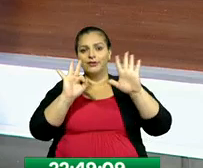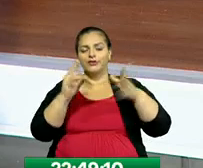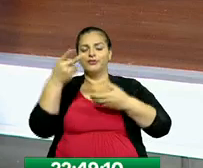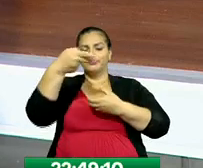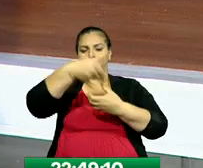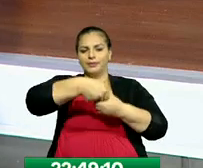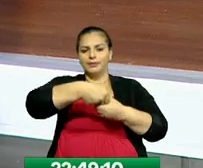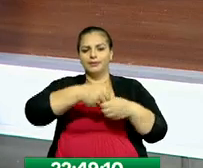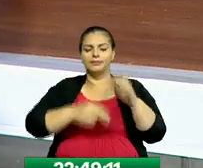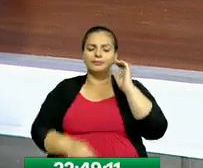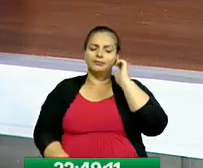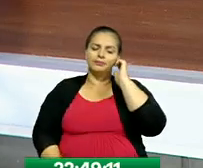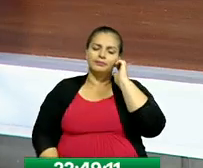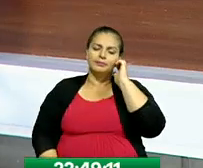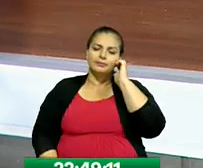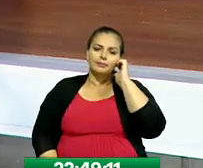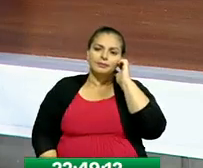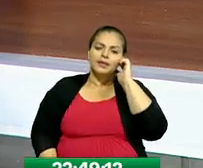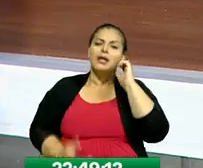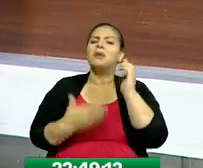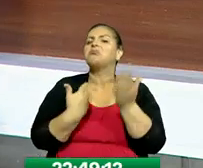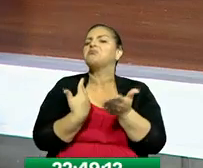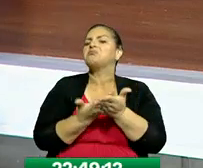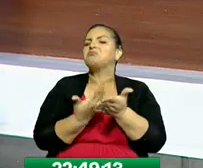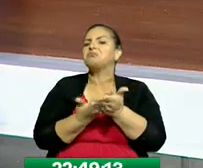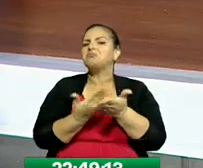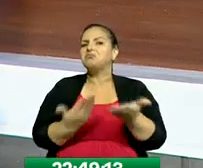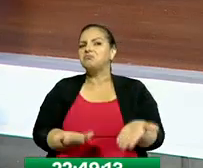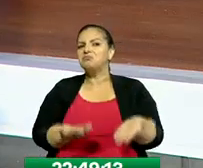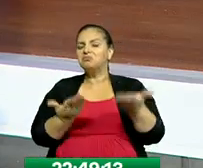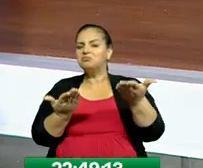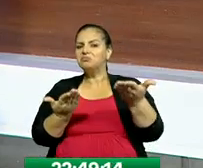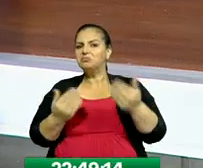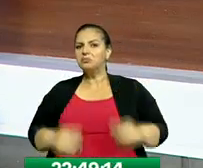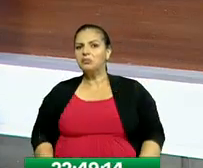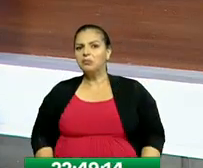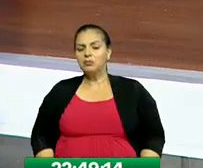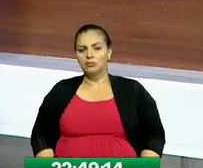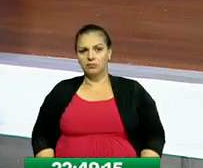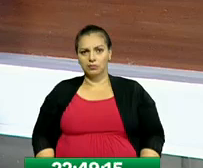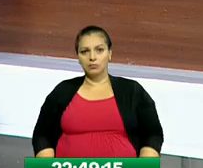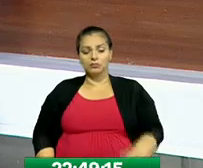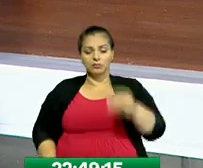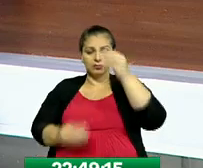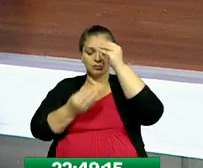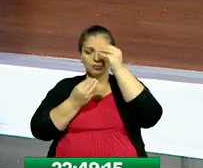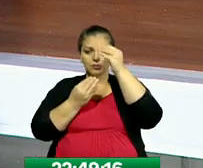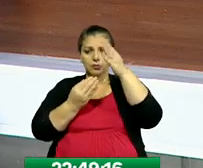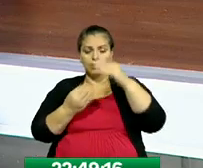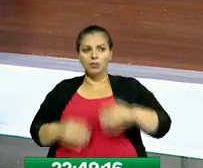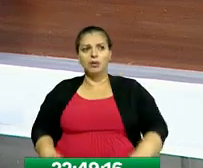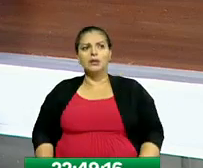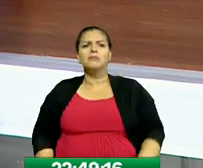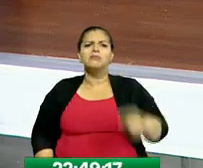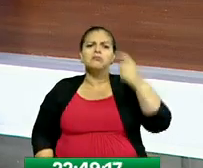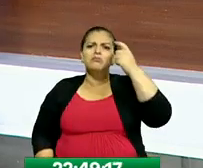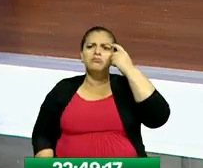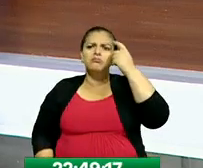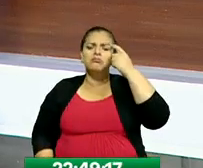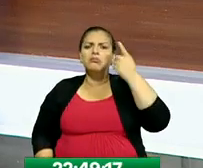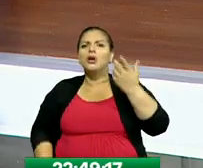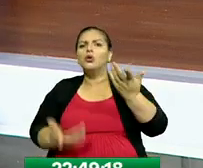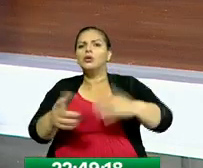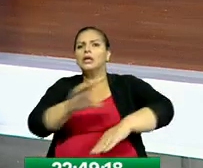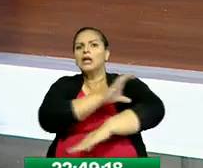Entre las propuestas de Luis Alvarado Buenaño, candidato a la prefectura por el movimiento Pachacutic, están fortalecer al